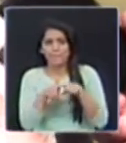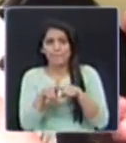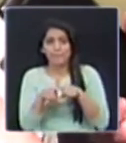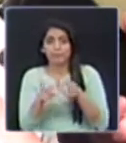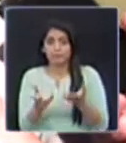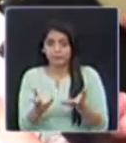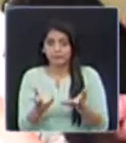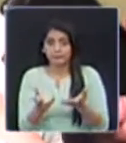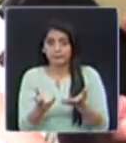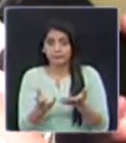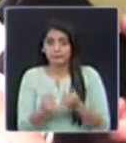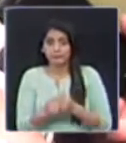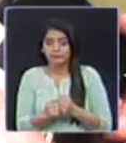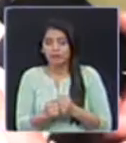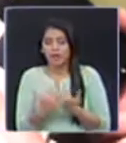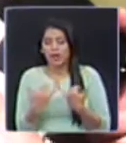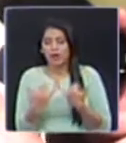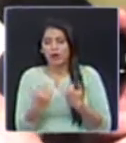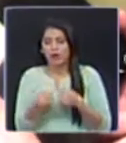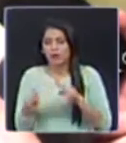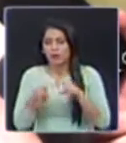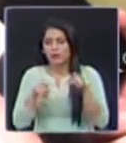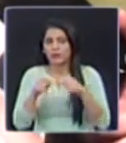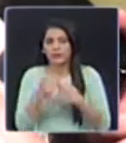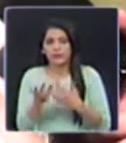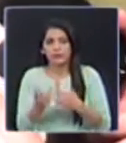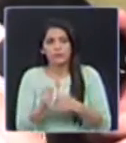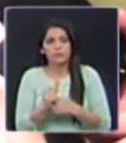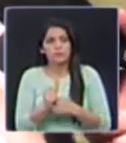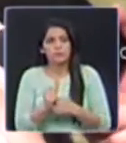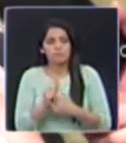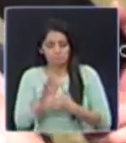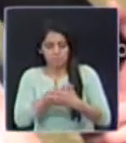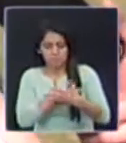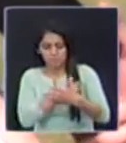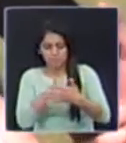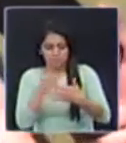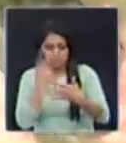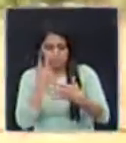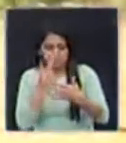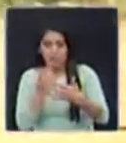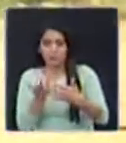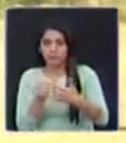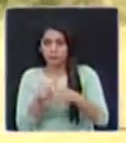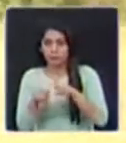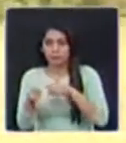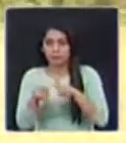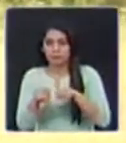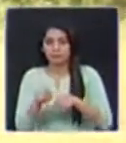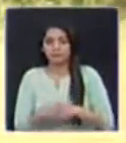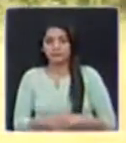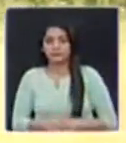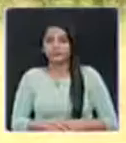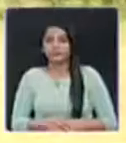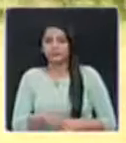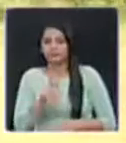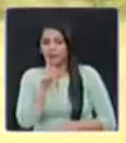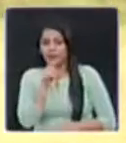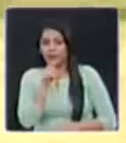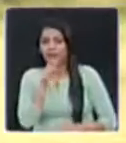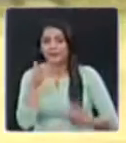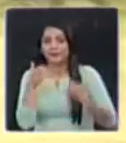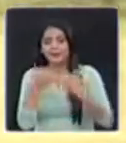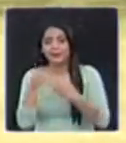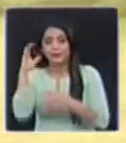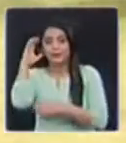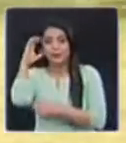competencia dura en cuanto al cronograma que nos toca por haber aplazado estos partidos. El primer rival a vencer será el Deportivo Cuenca